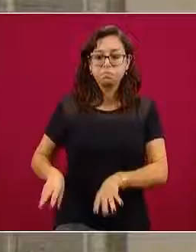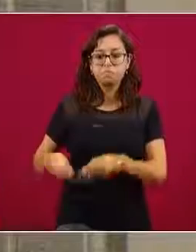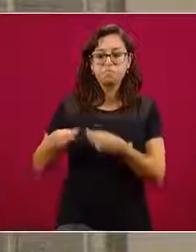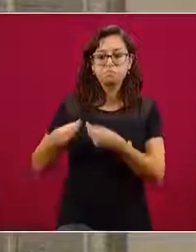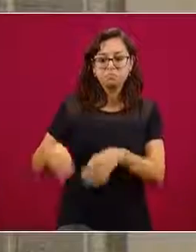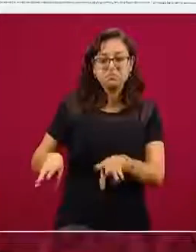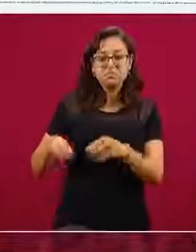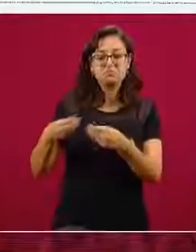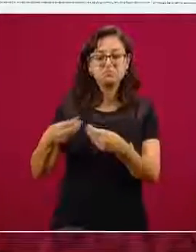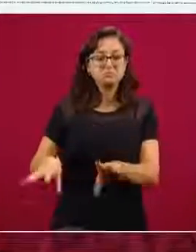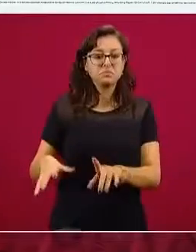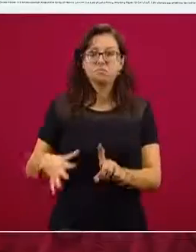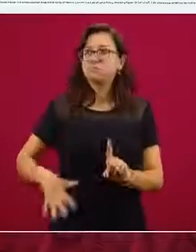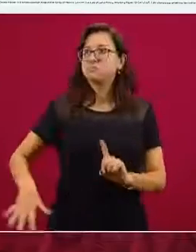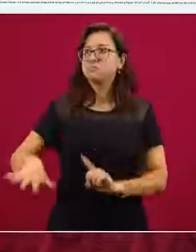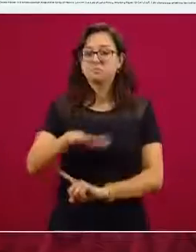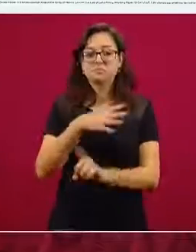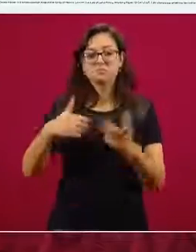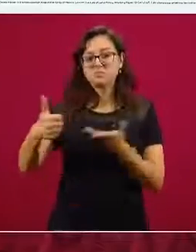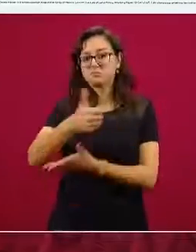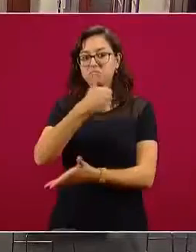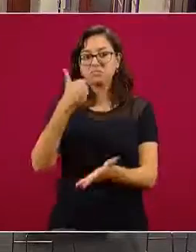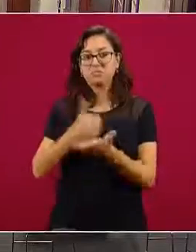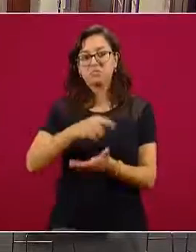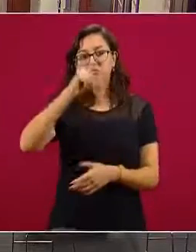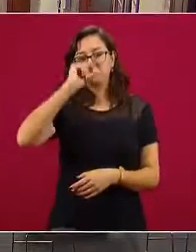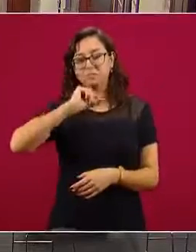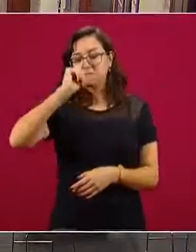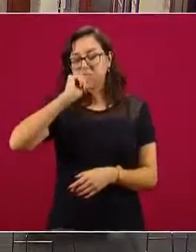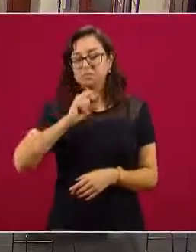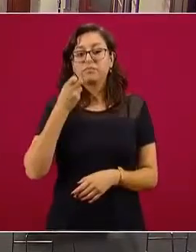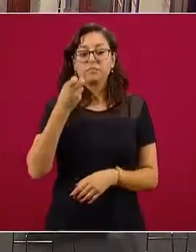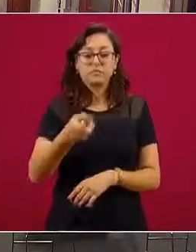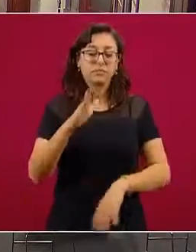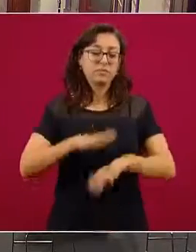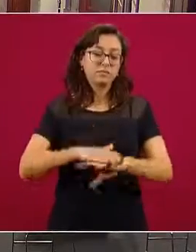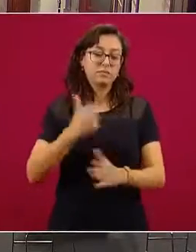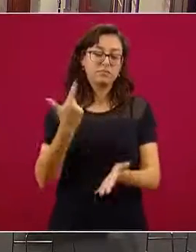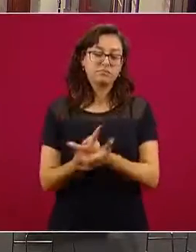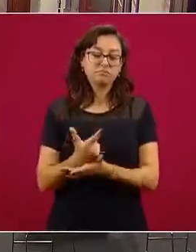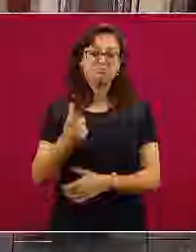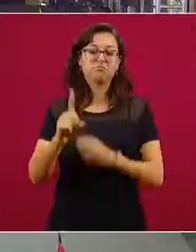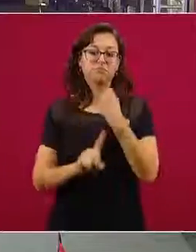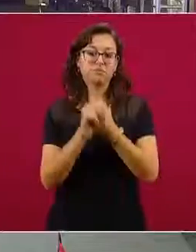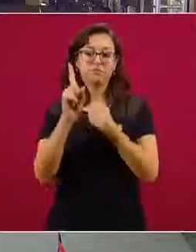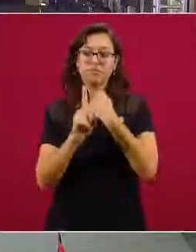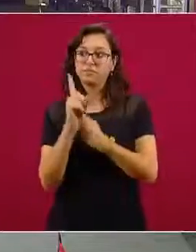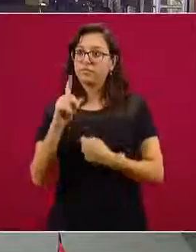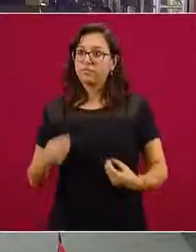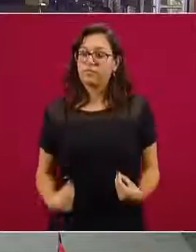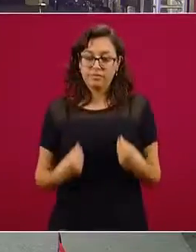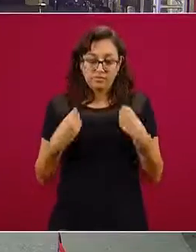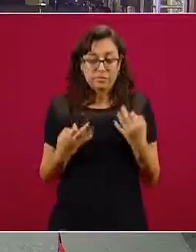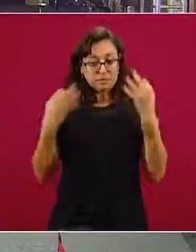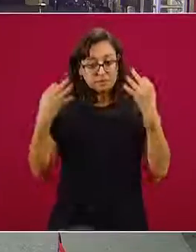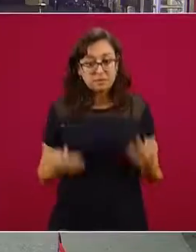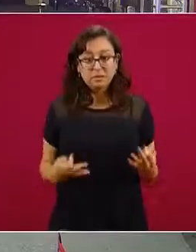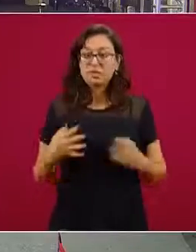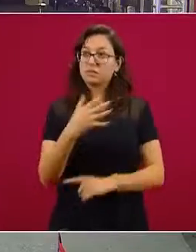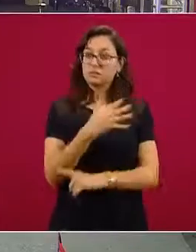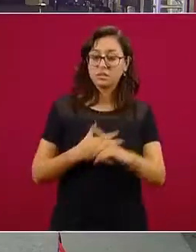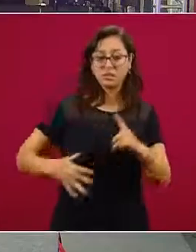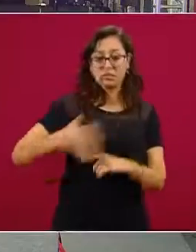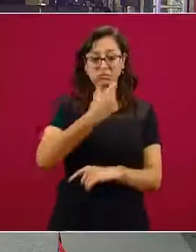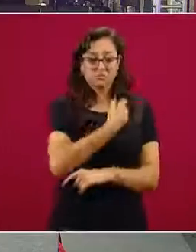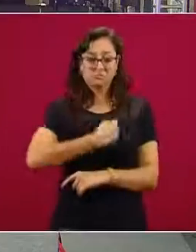menos en los entornos urbanos, y eso está teniendo consecuencias graves sobre la calidad de vida, la calidad del ambiente y eventualmente la salud de